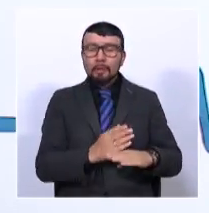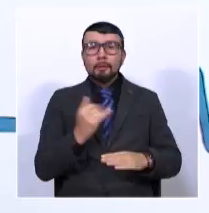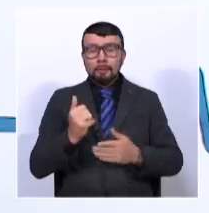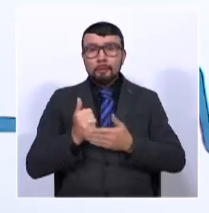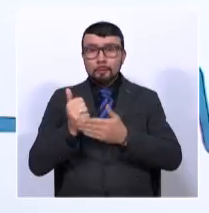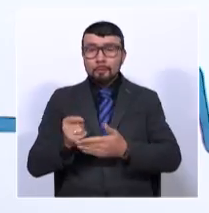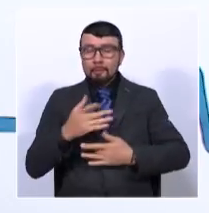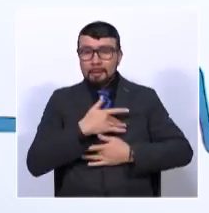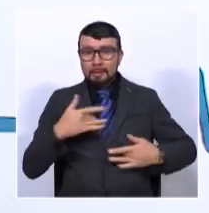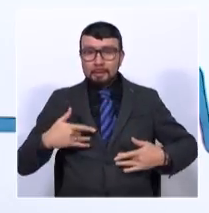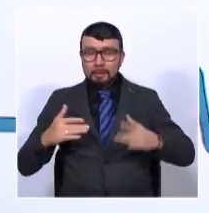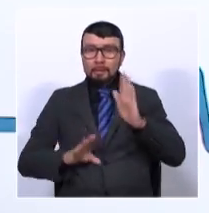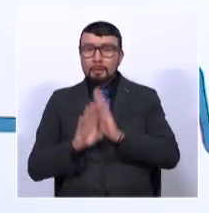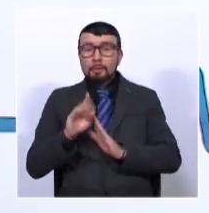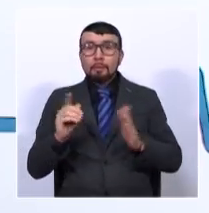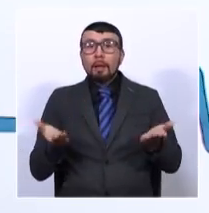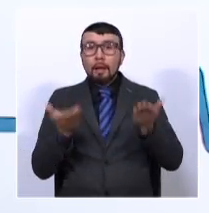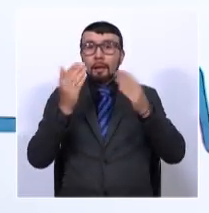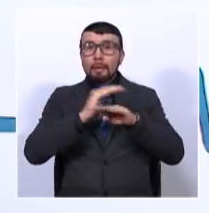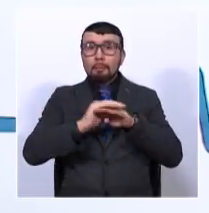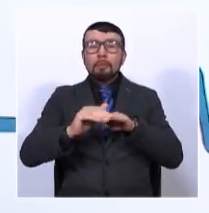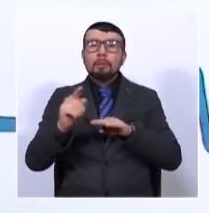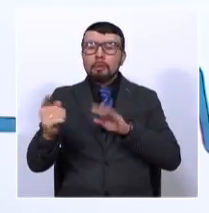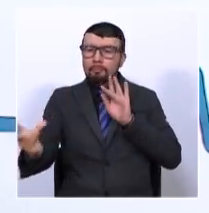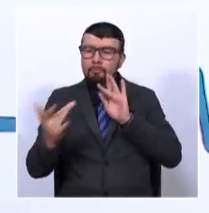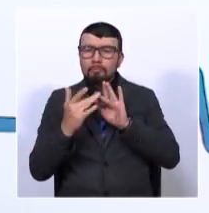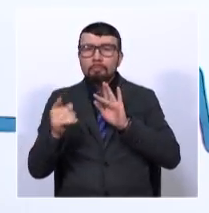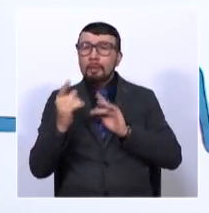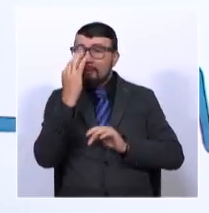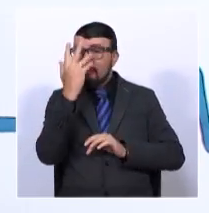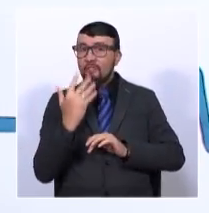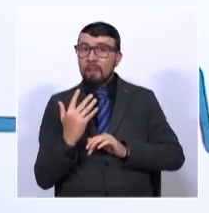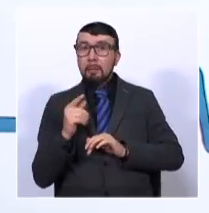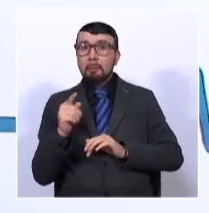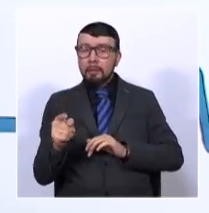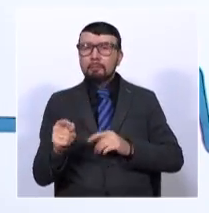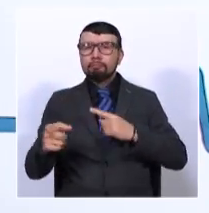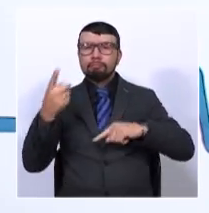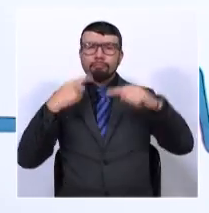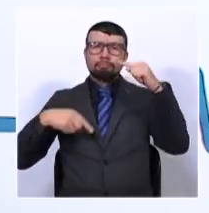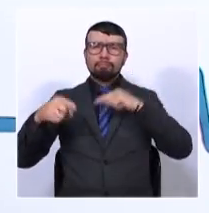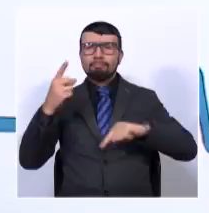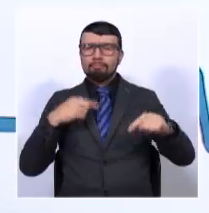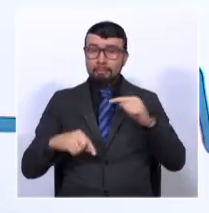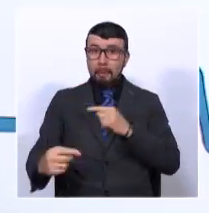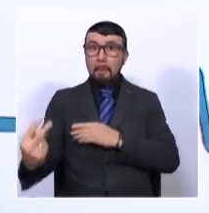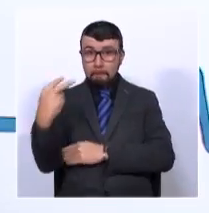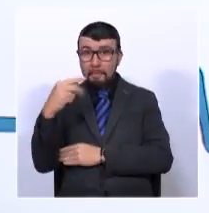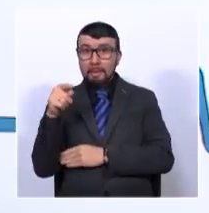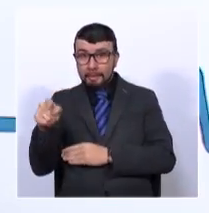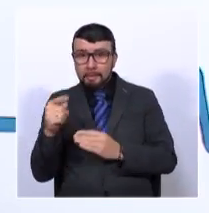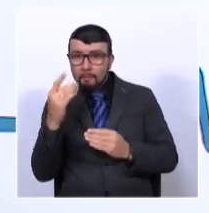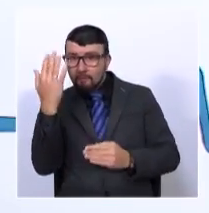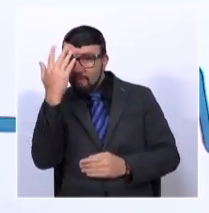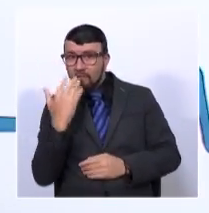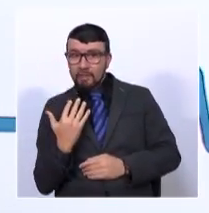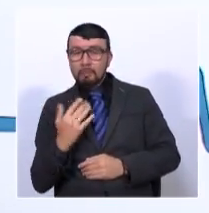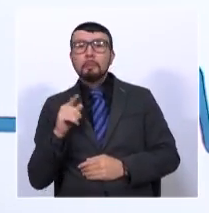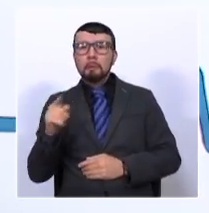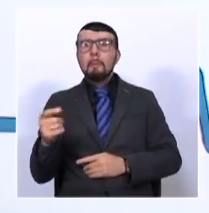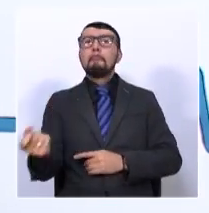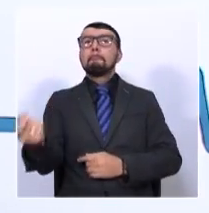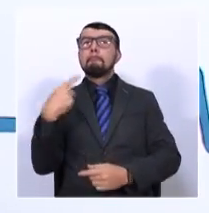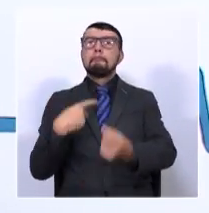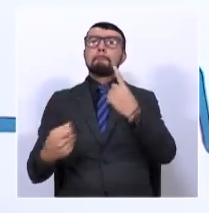momento también se conecten por Facebook Live, que nos puedan dejar sus inquietudes. Vamos a tener tema libre